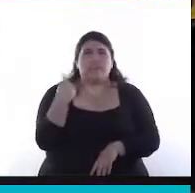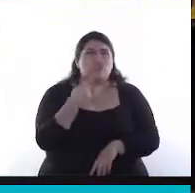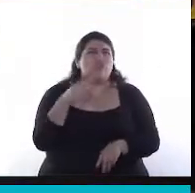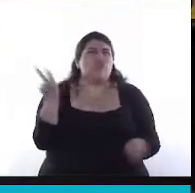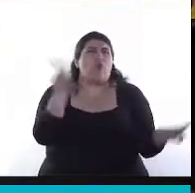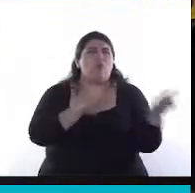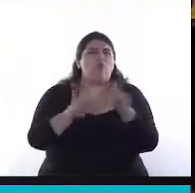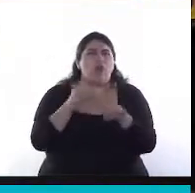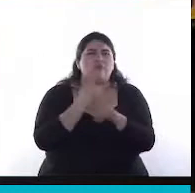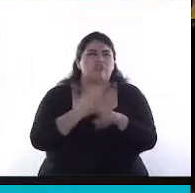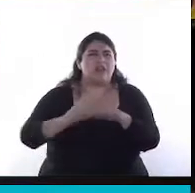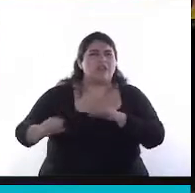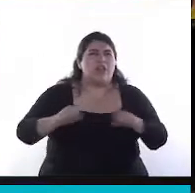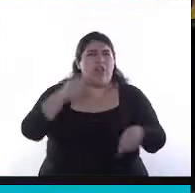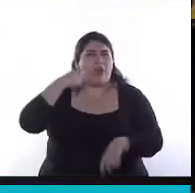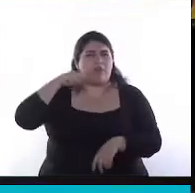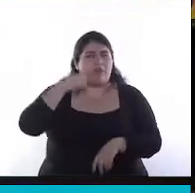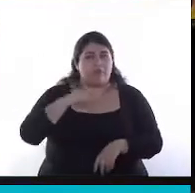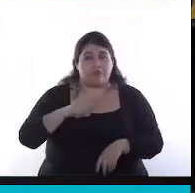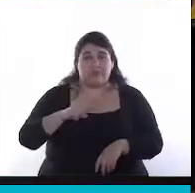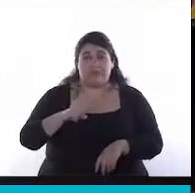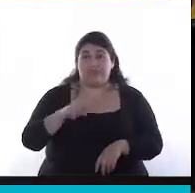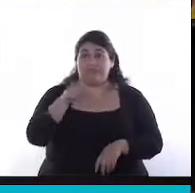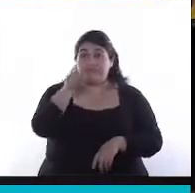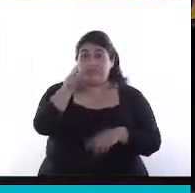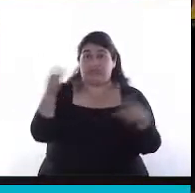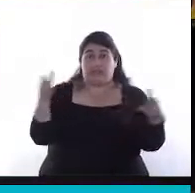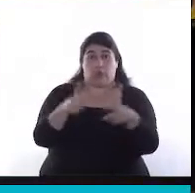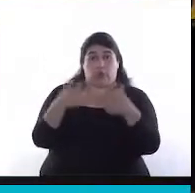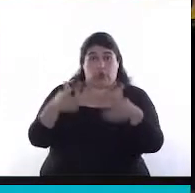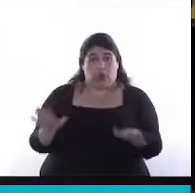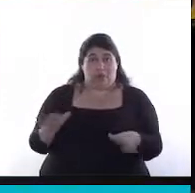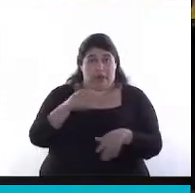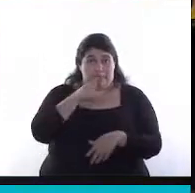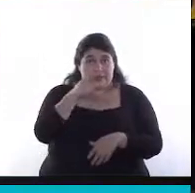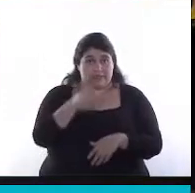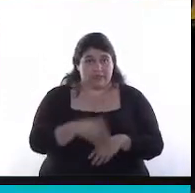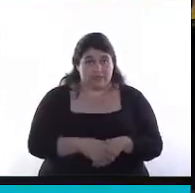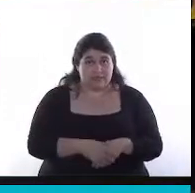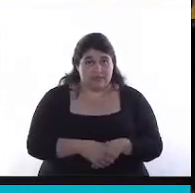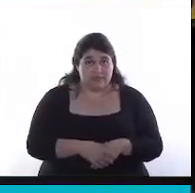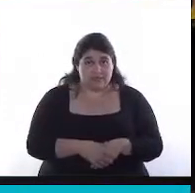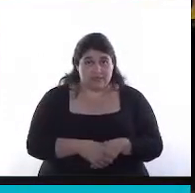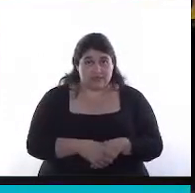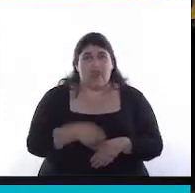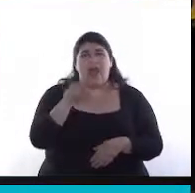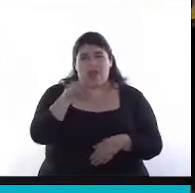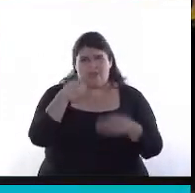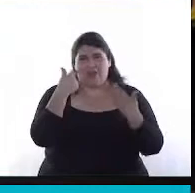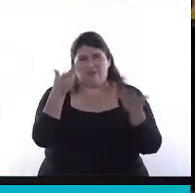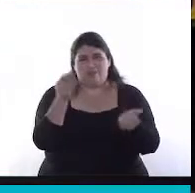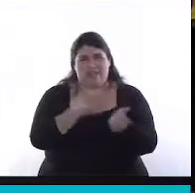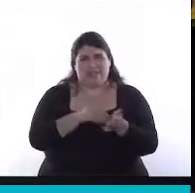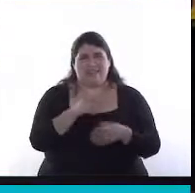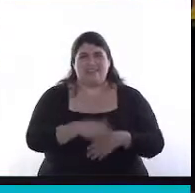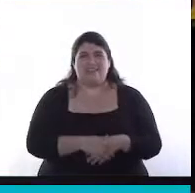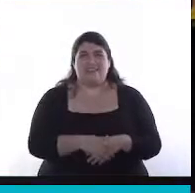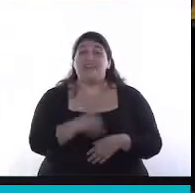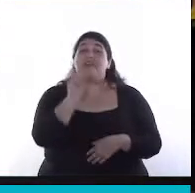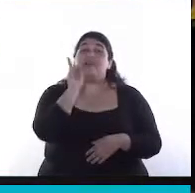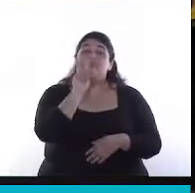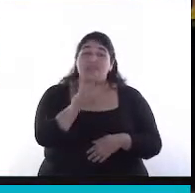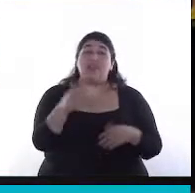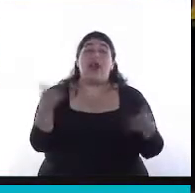malintencionados esto es normal ahora miren esto y menciones a